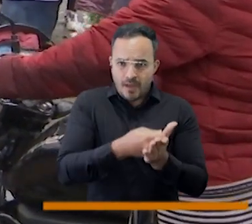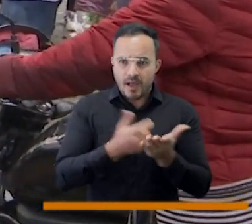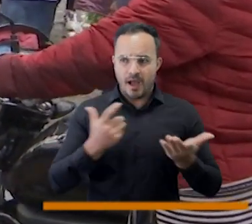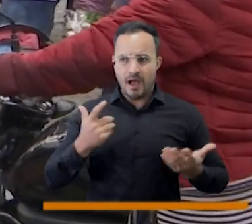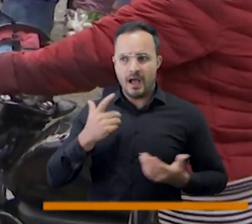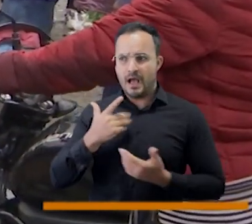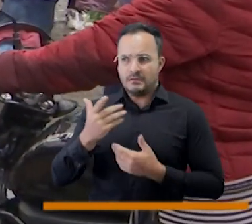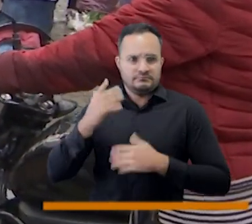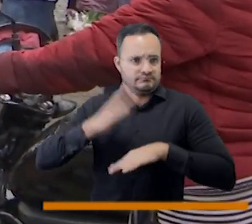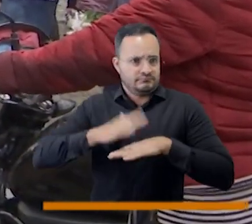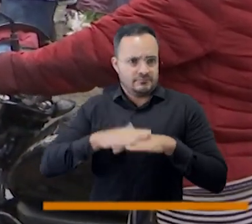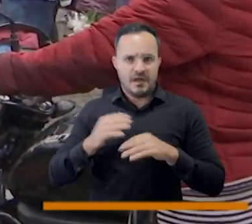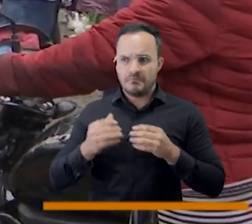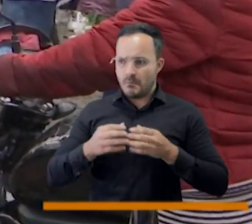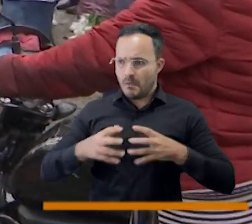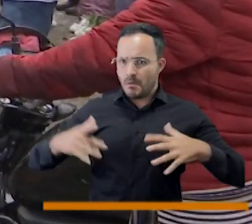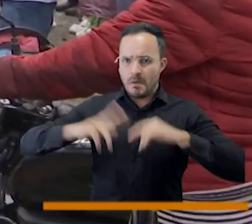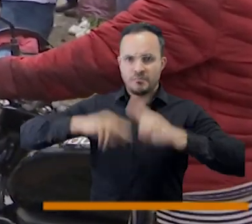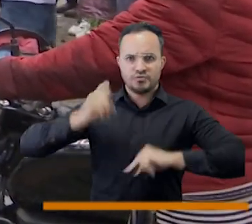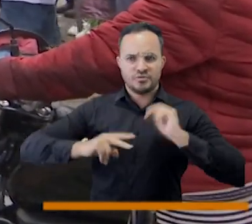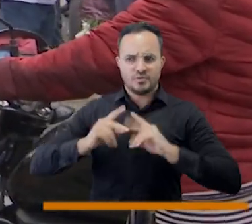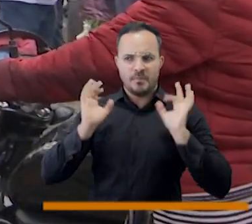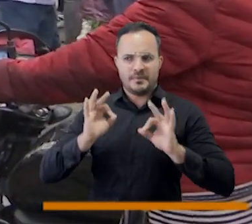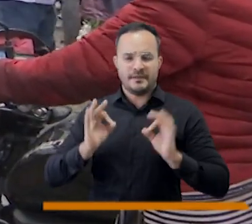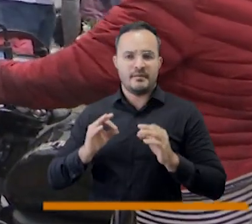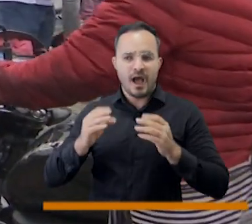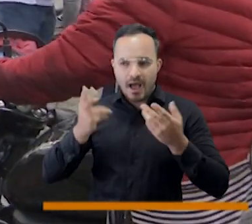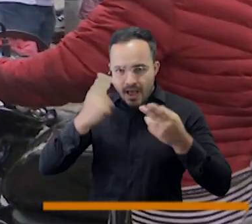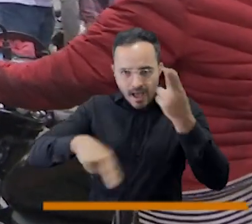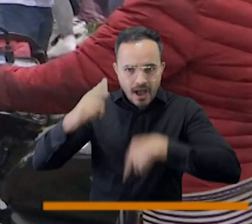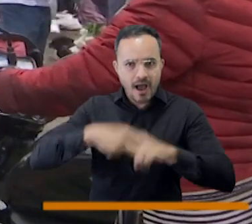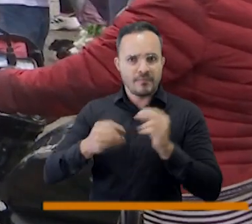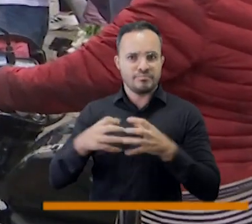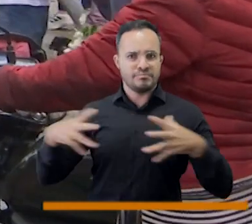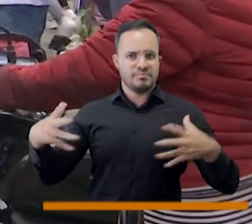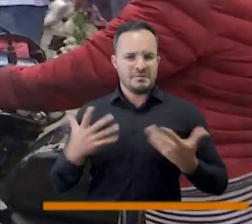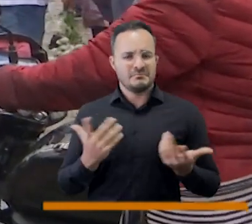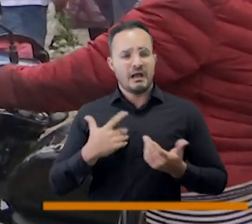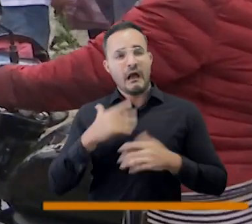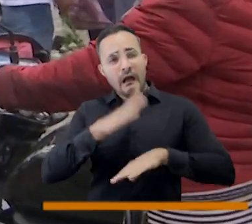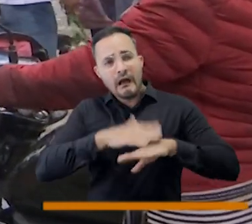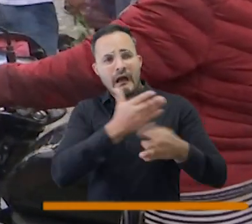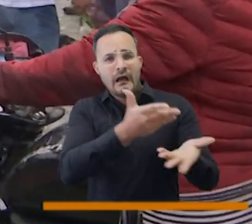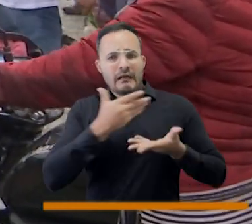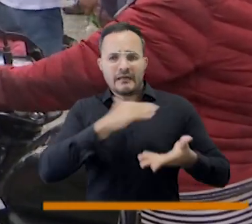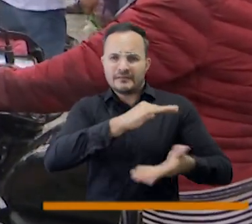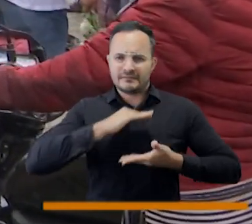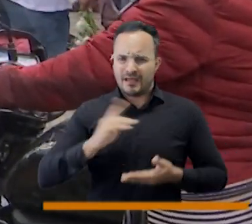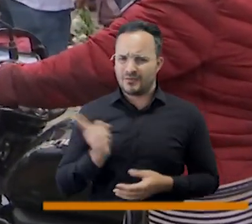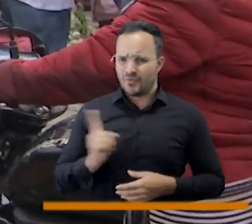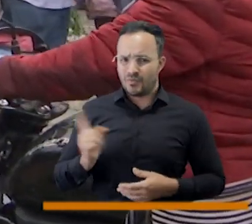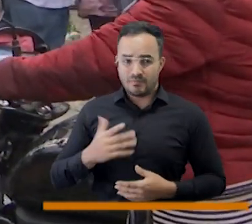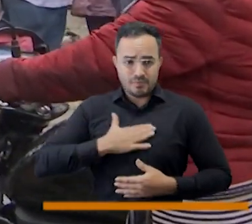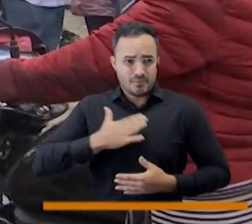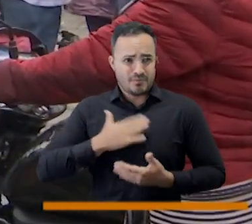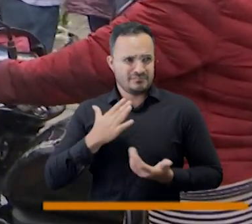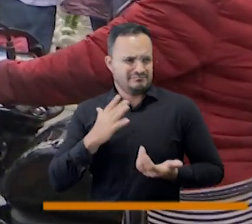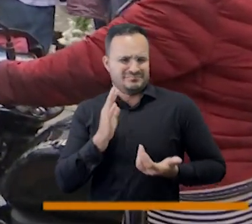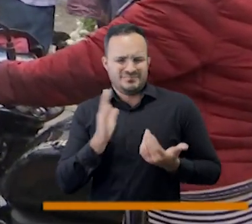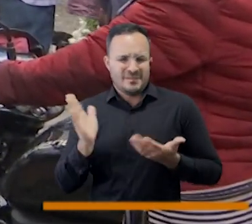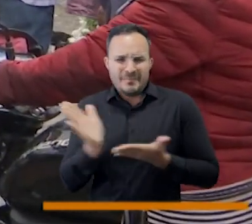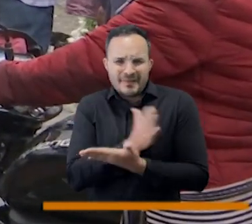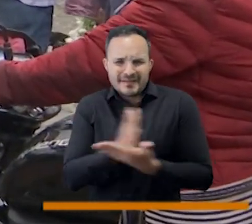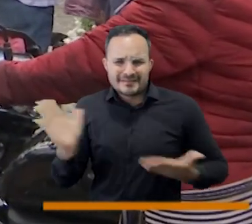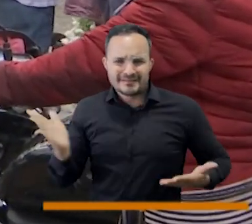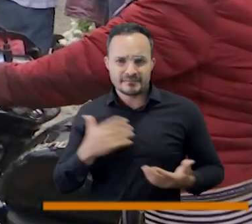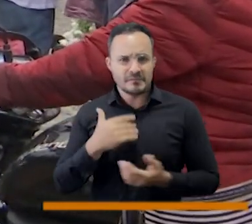aquí necesitamos más densidad. Es simplemente eso, no es regalo, no somos invasores, no tenemos tierras públicas. Porque si no, entonces, ¿cómo